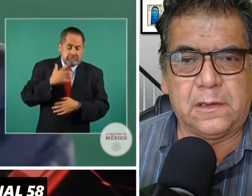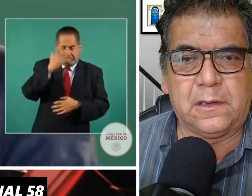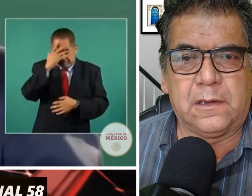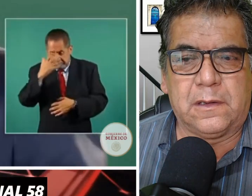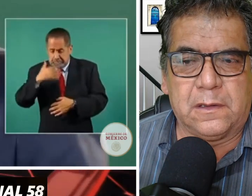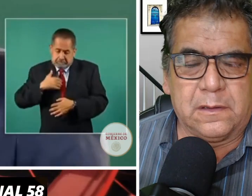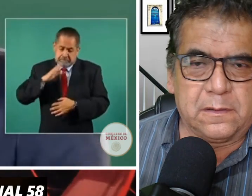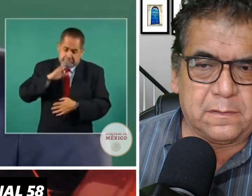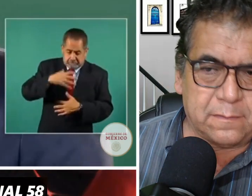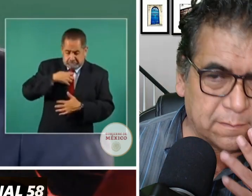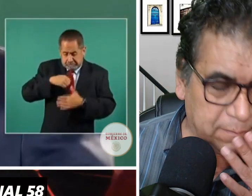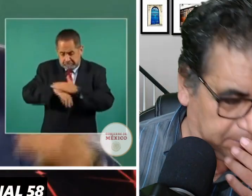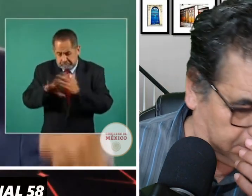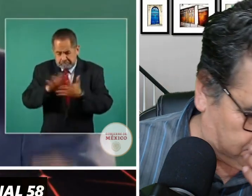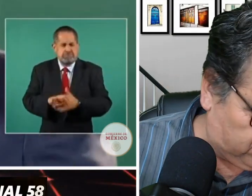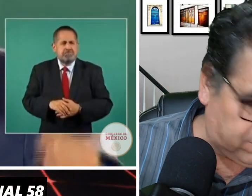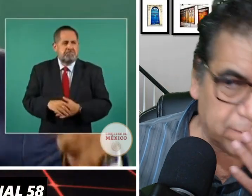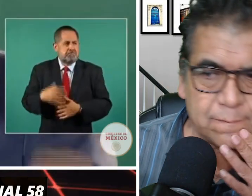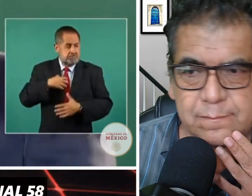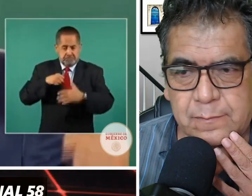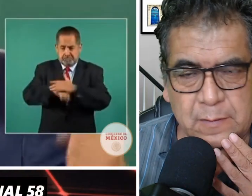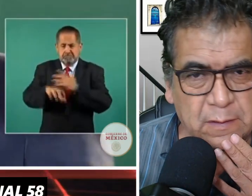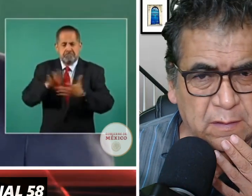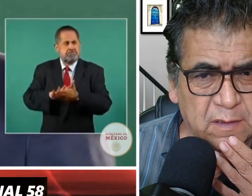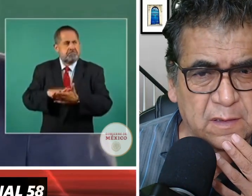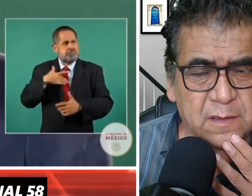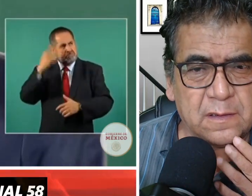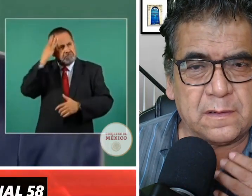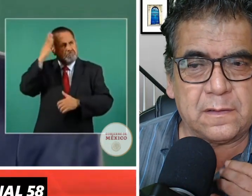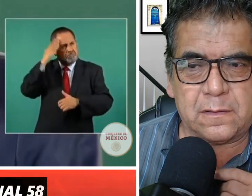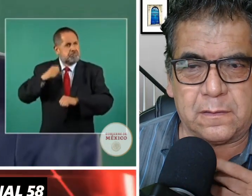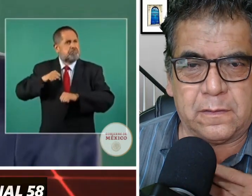mal, se fortalece un dirigente.